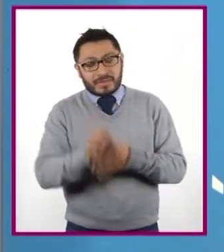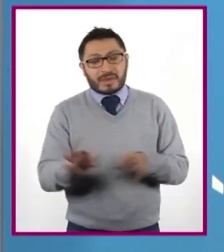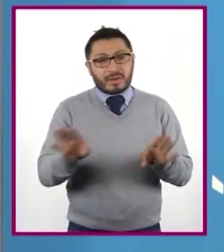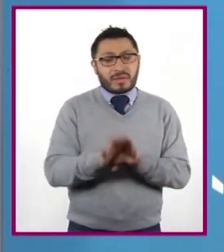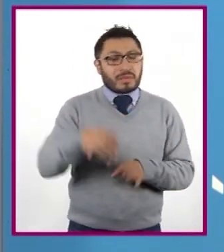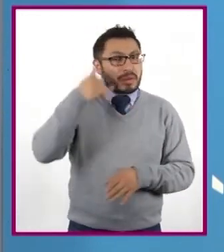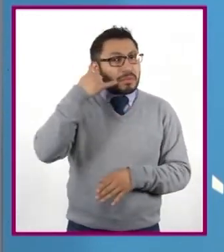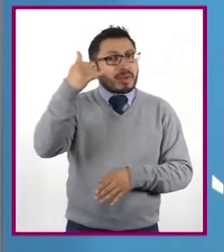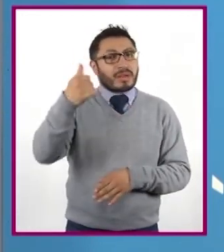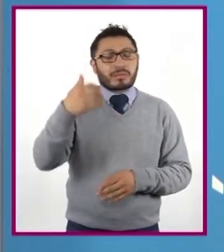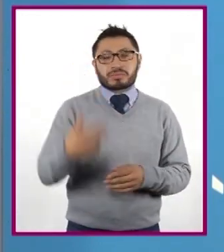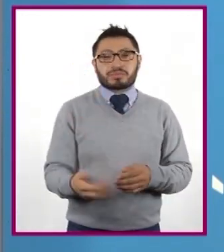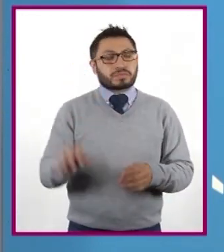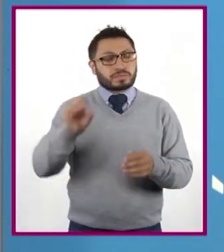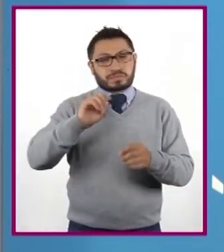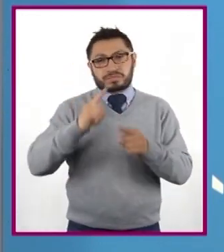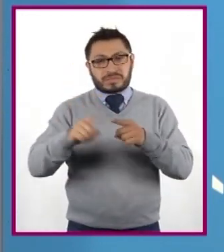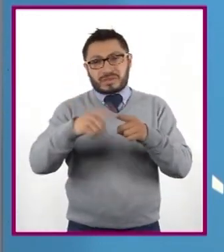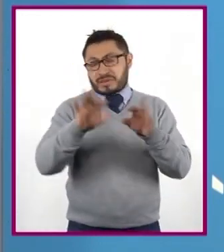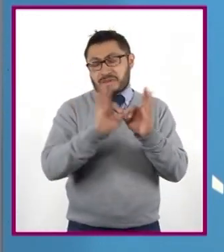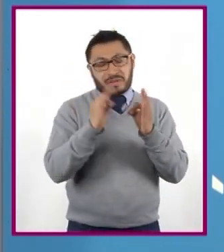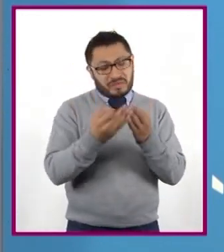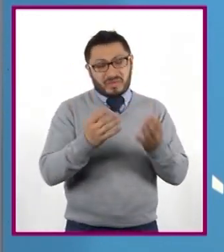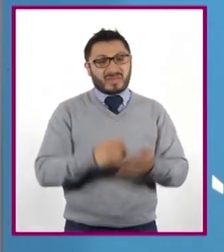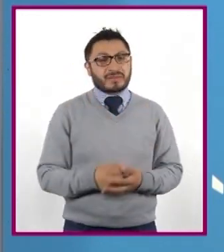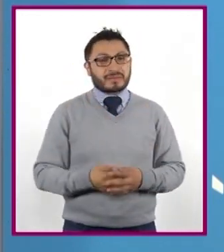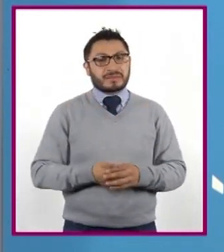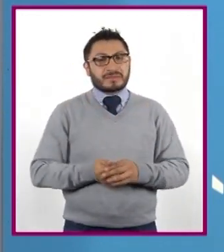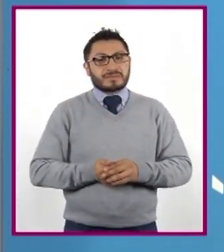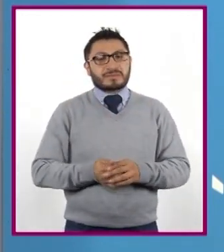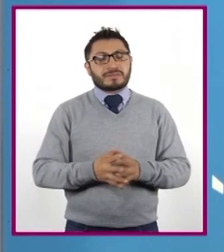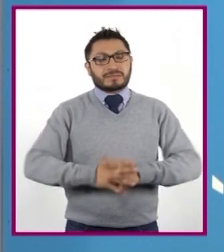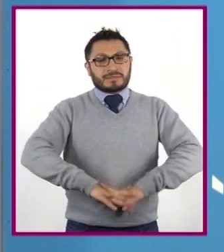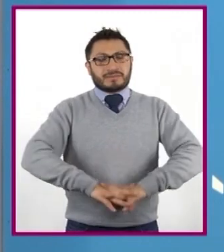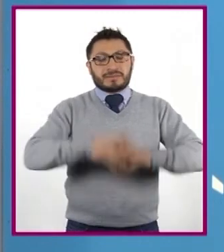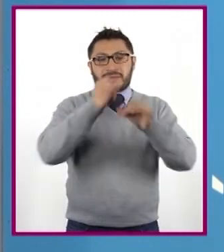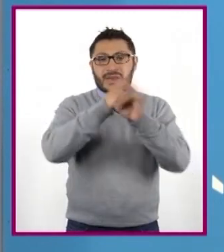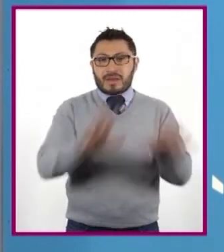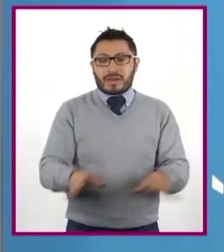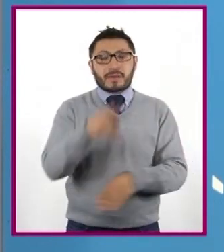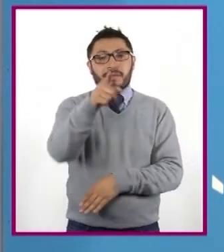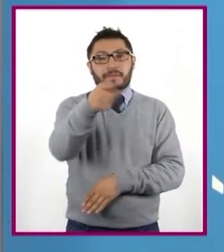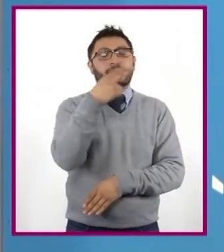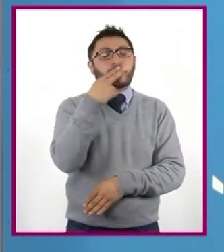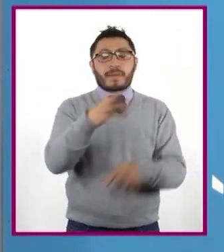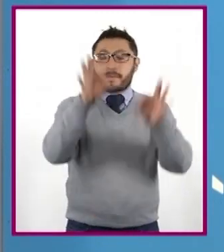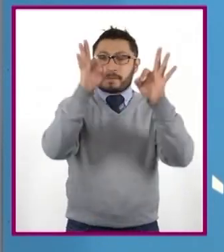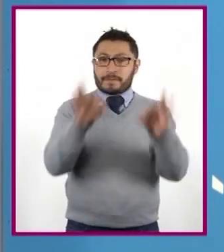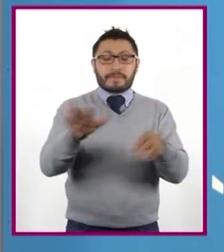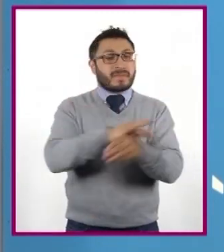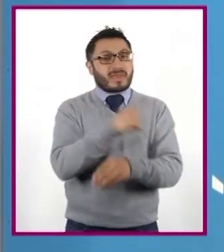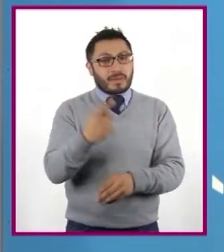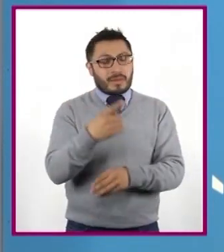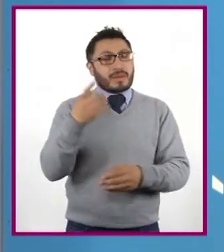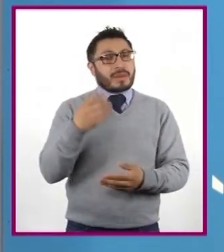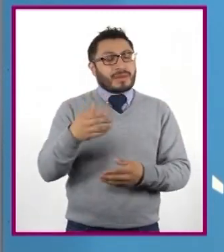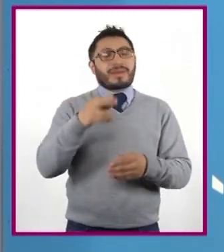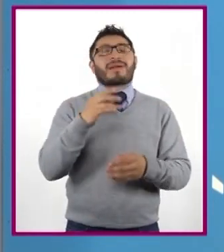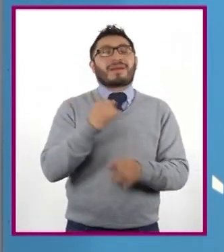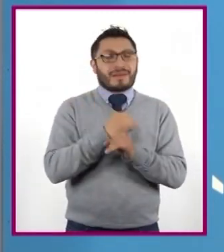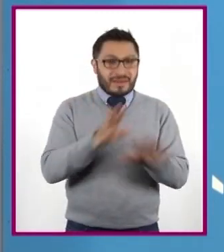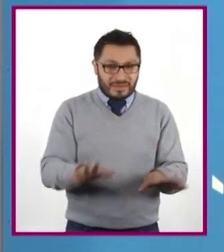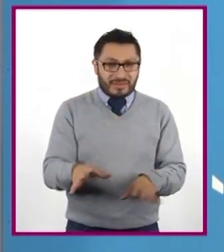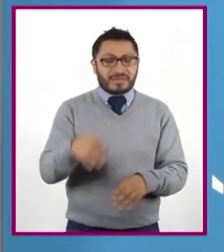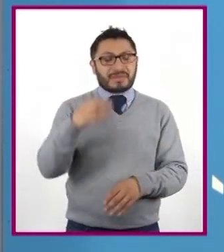por teléfono o por otro medio. La información les será de utilidad porque con ella podrán saber